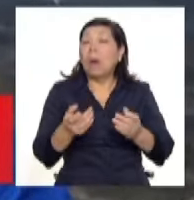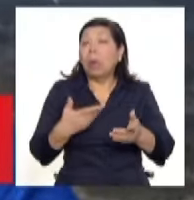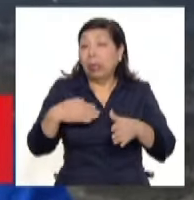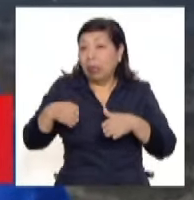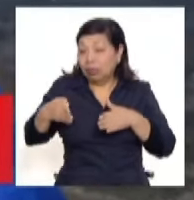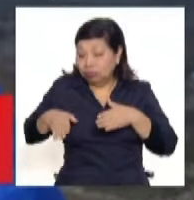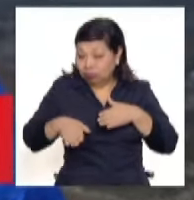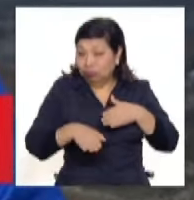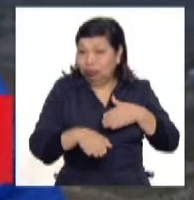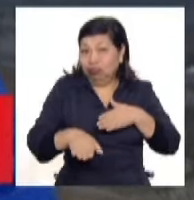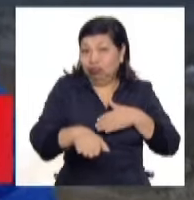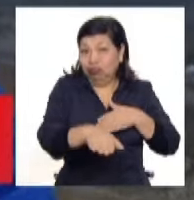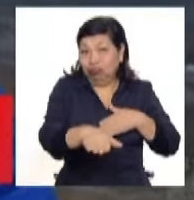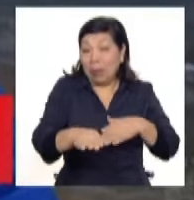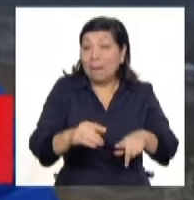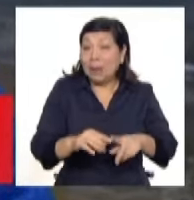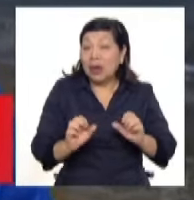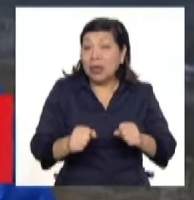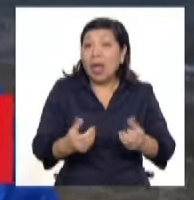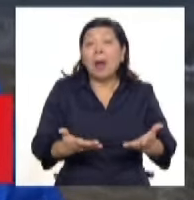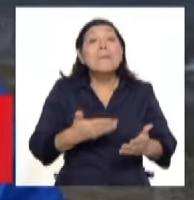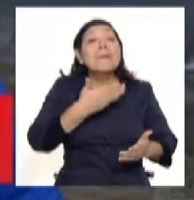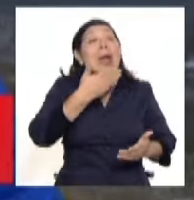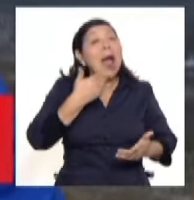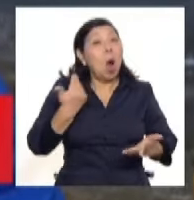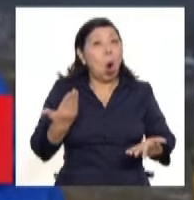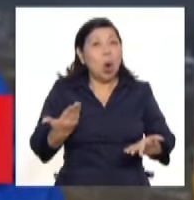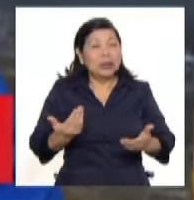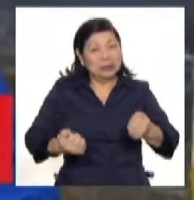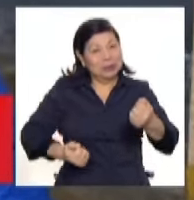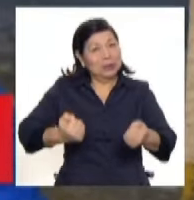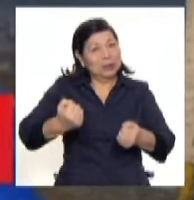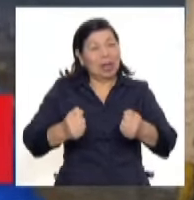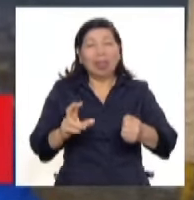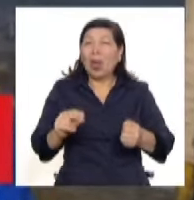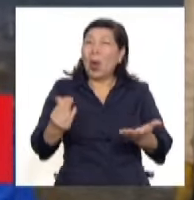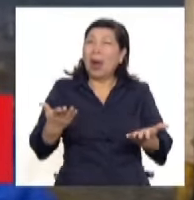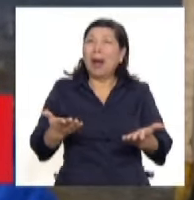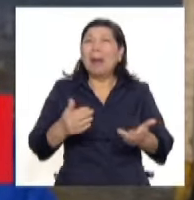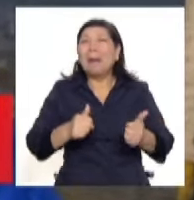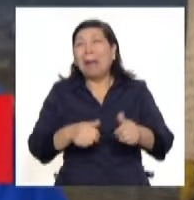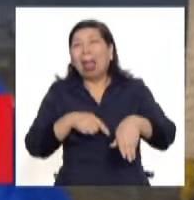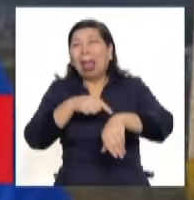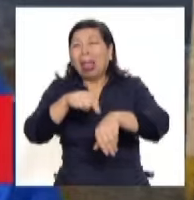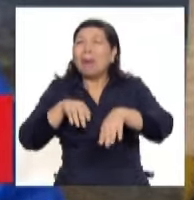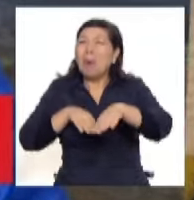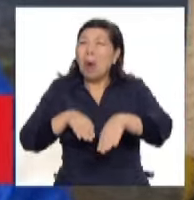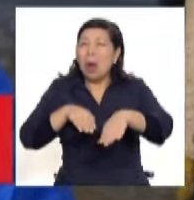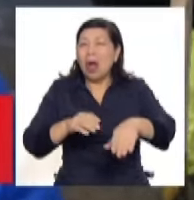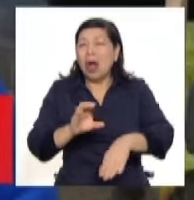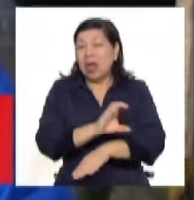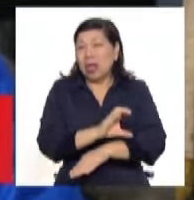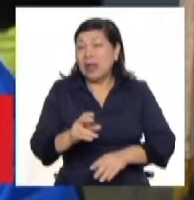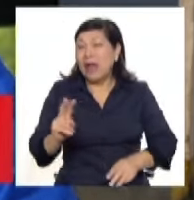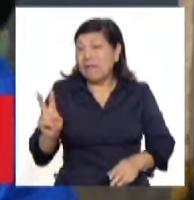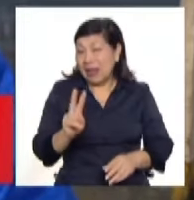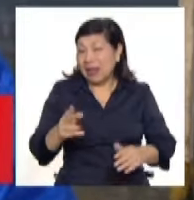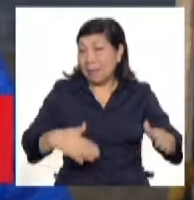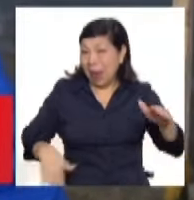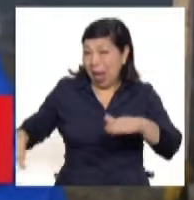accesibilidad a la bajada Bertolotto, pero ya con infraestructura que no afecte el tránsito de la Costa Verde.